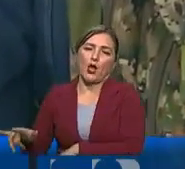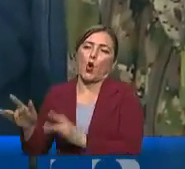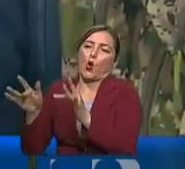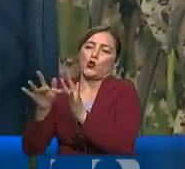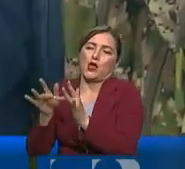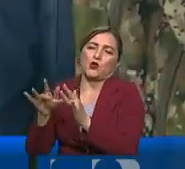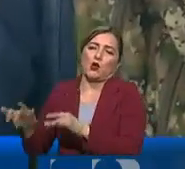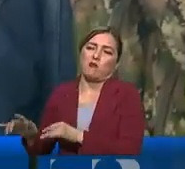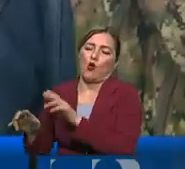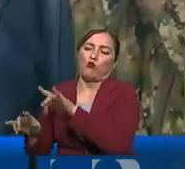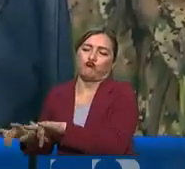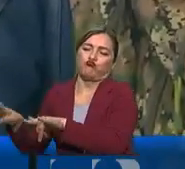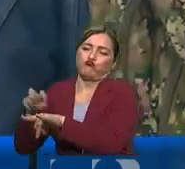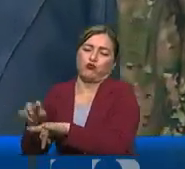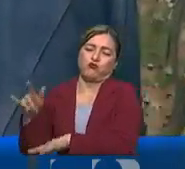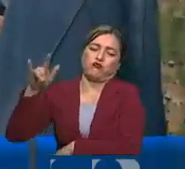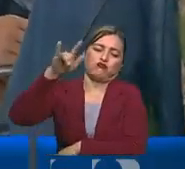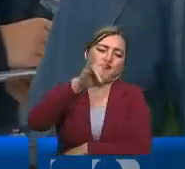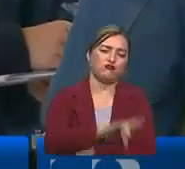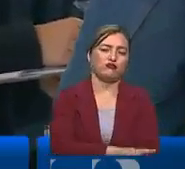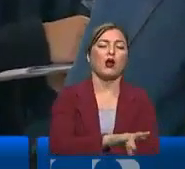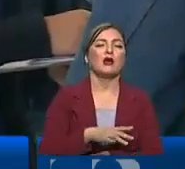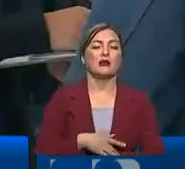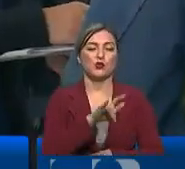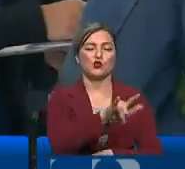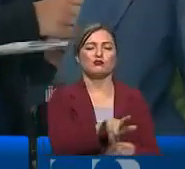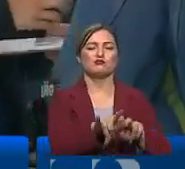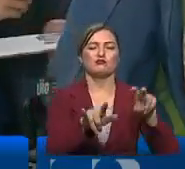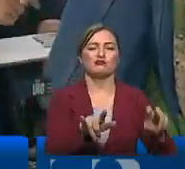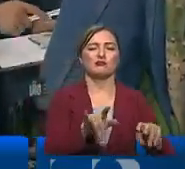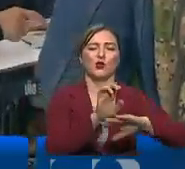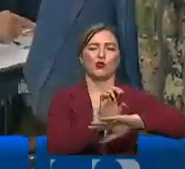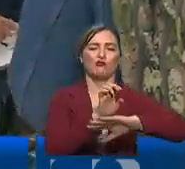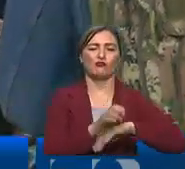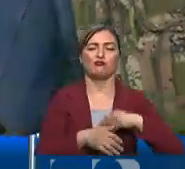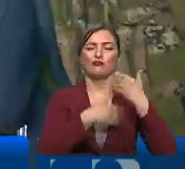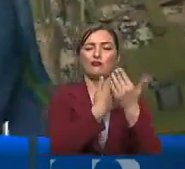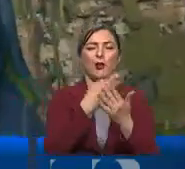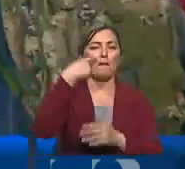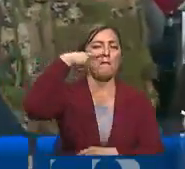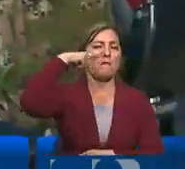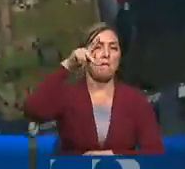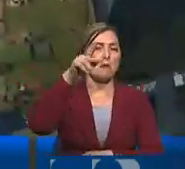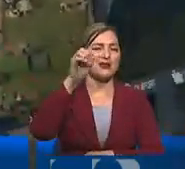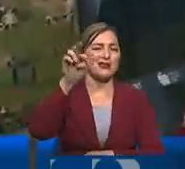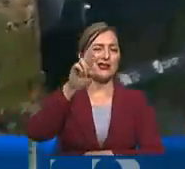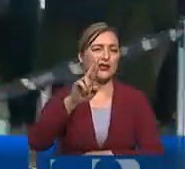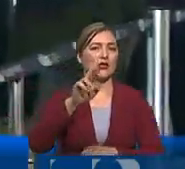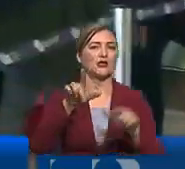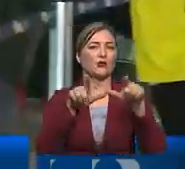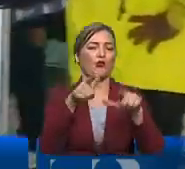India. Estas personas, a su arribo al Ecuador, aparte de presentar ya sea la prueba PCR o el certificado de